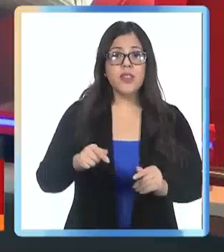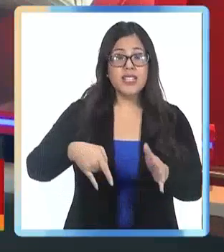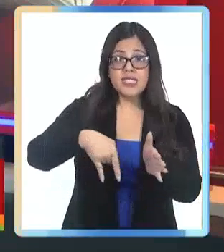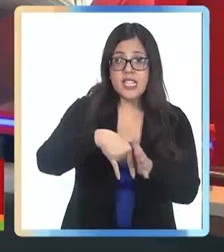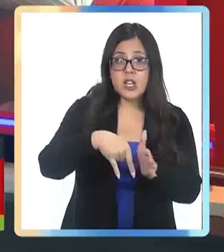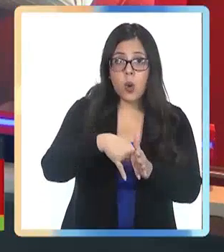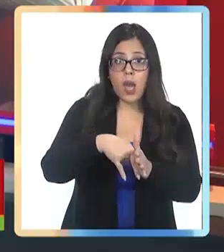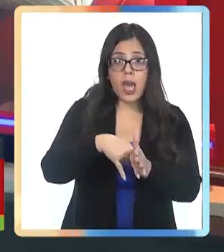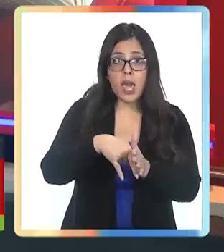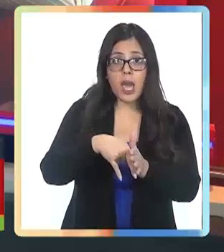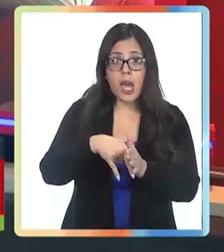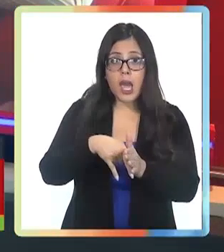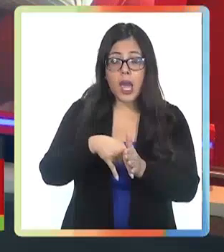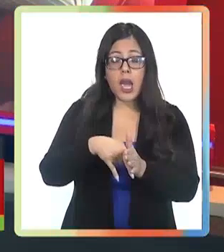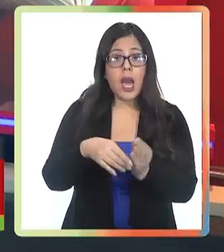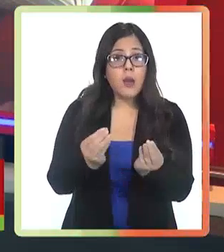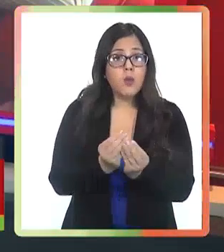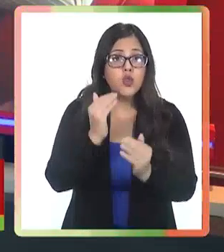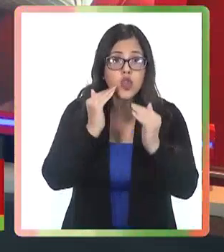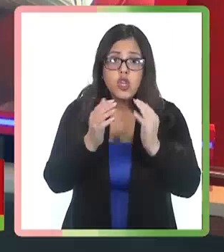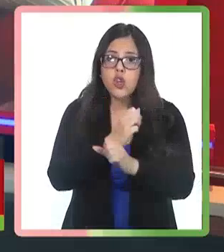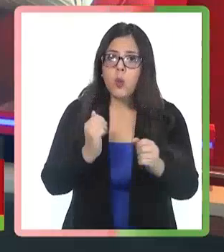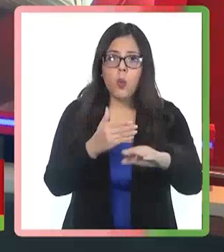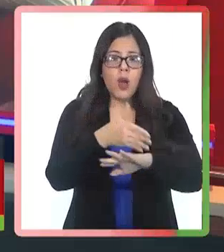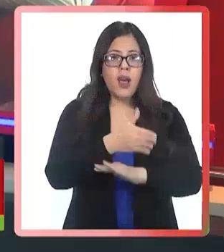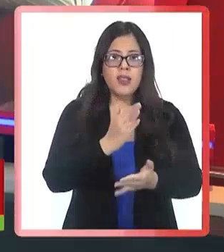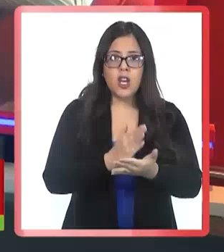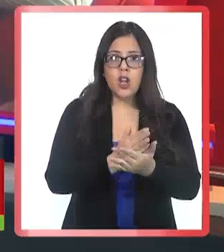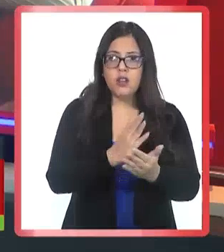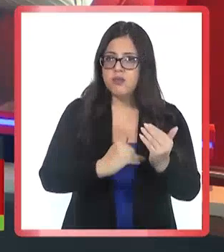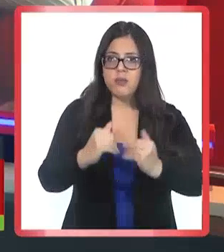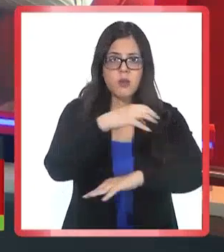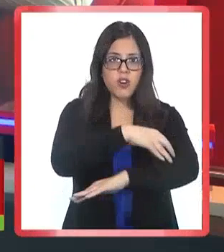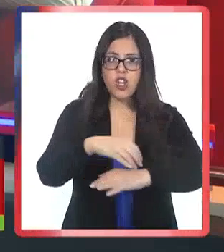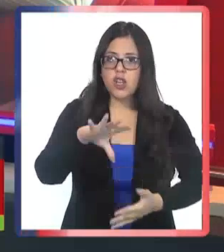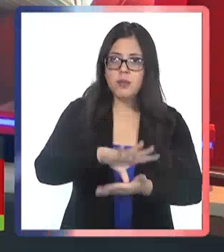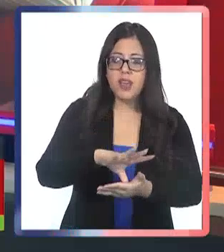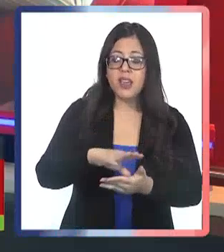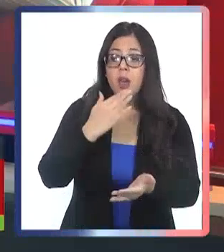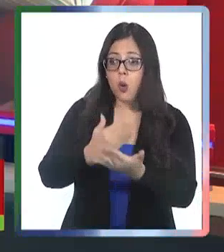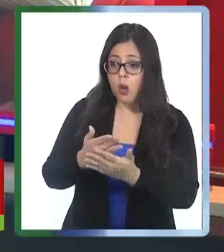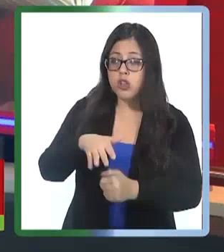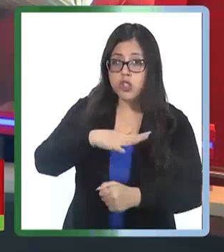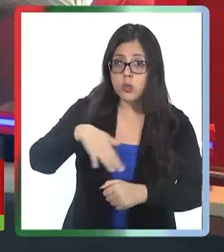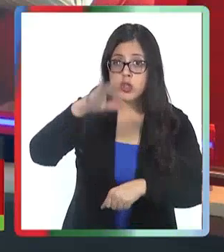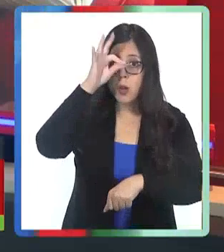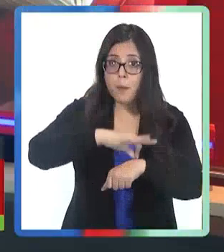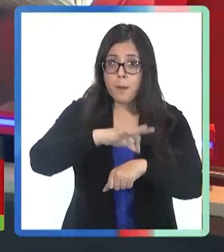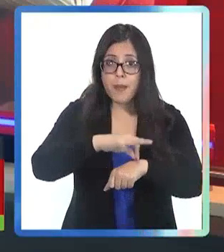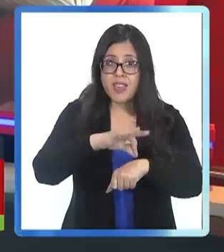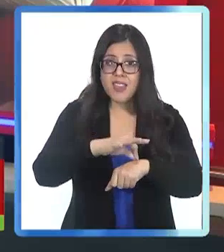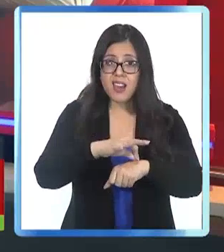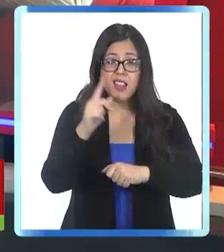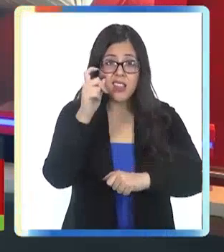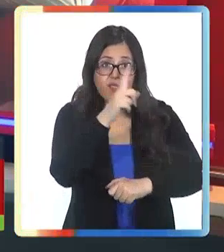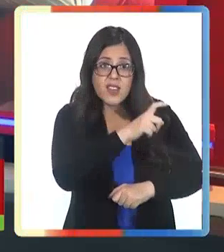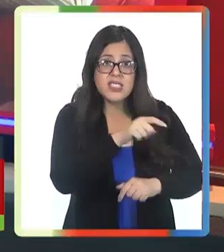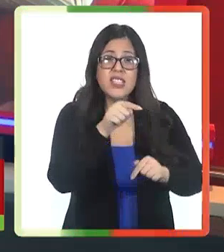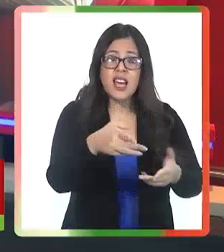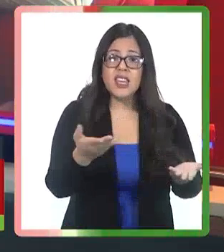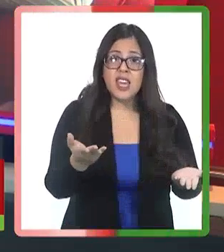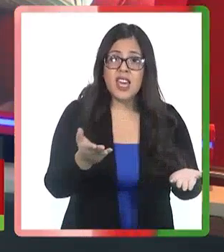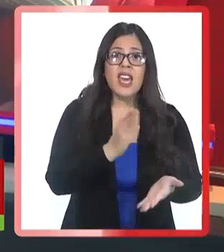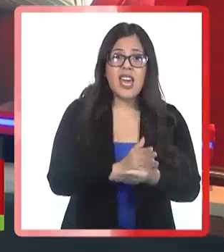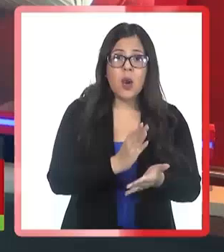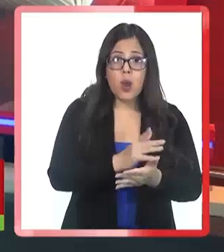muchos lugares de Chile, hay niños y niñas que no pueden acudir al colegio. Cuando su condición médica es compleja, la escuela hospitalaria de Quellón les